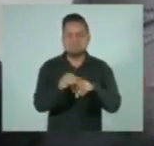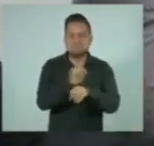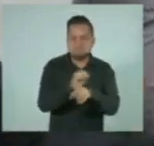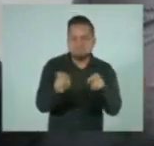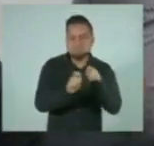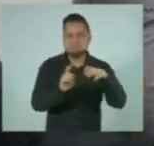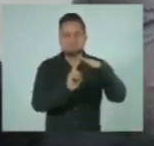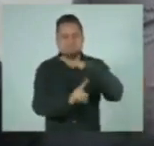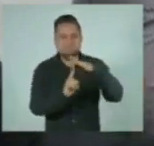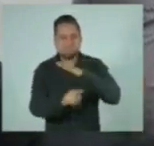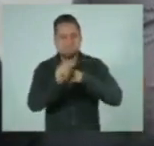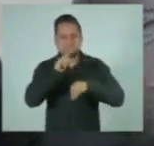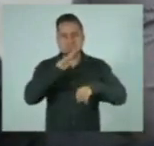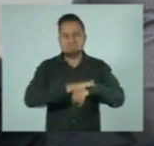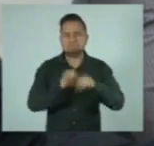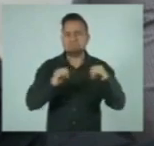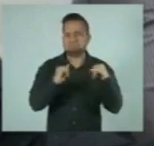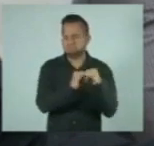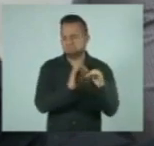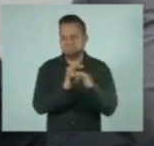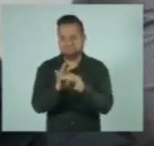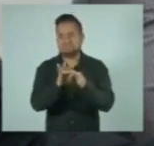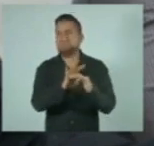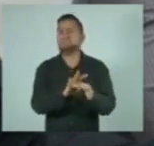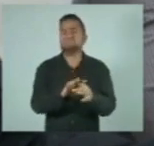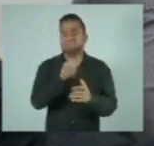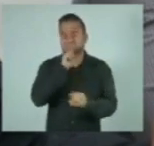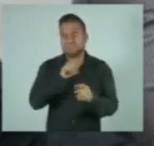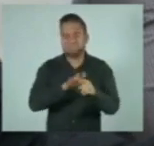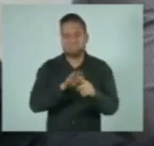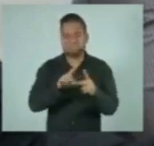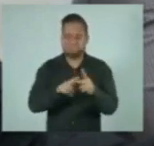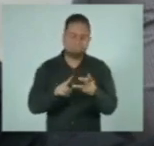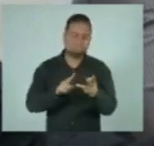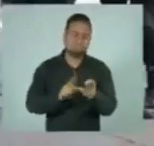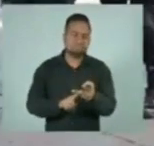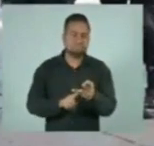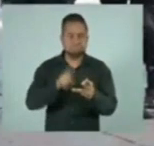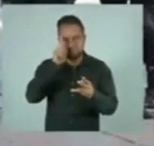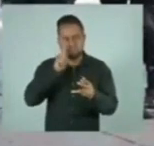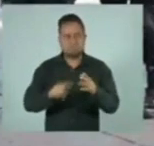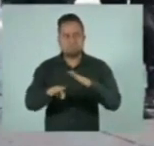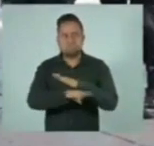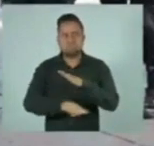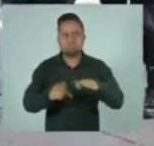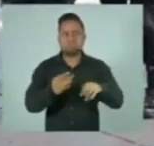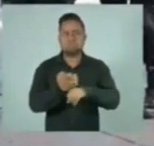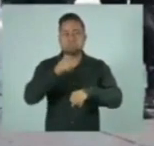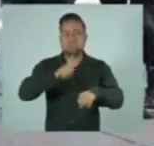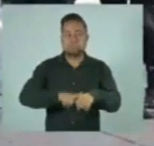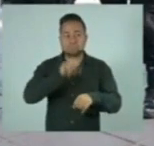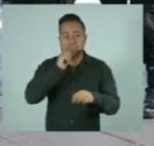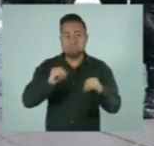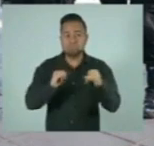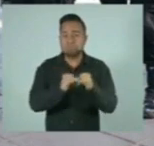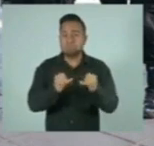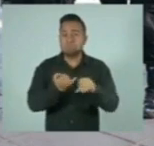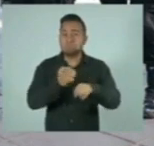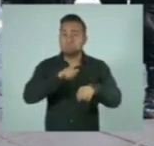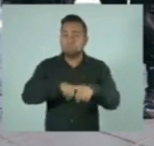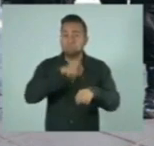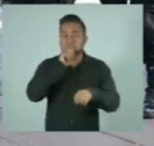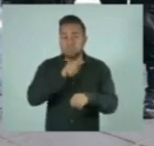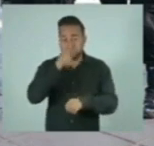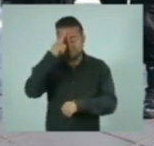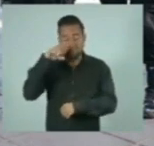control migratorio, fortalecimiento institucional coordinado, el base interno, lo que es de la estatal, interestatal, impacto intermunicipal,